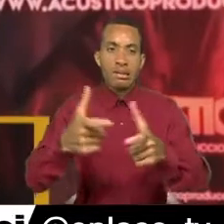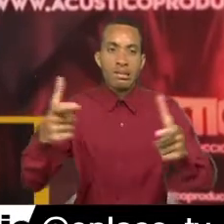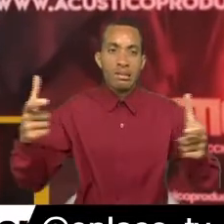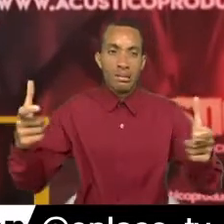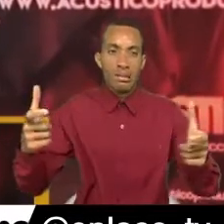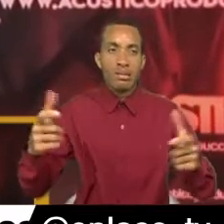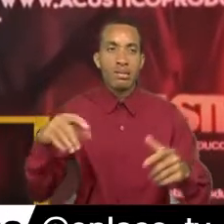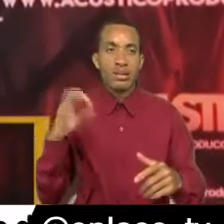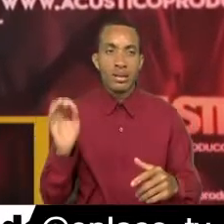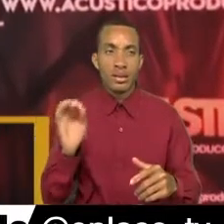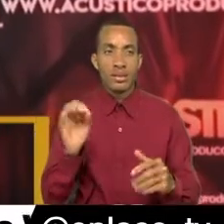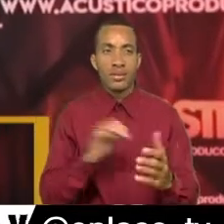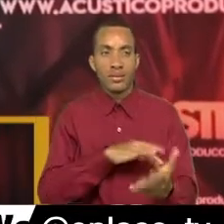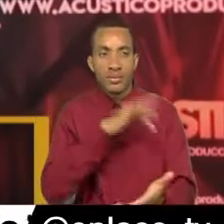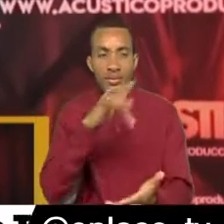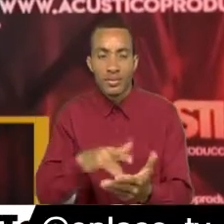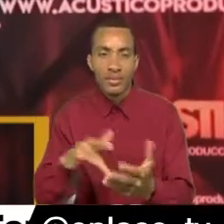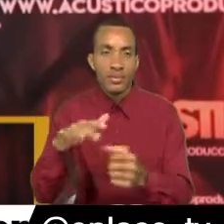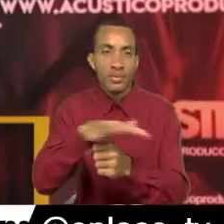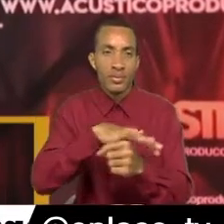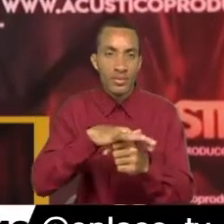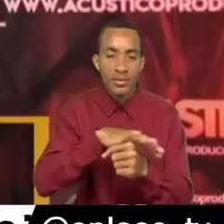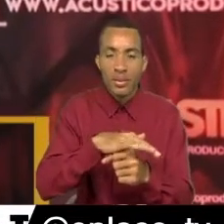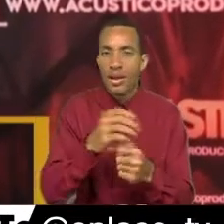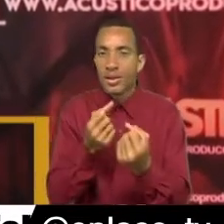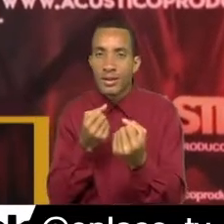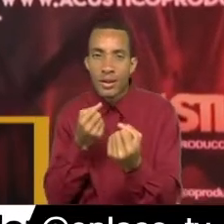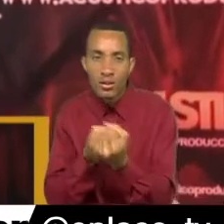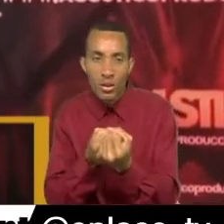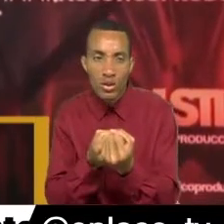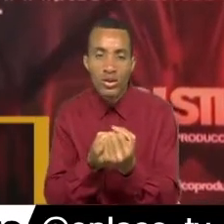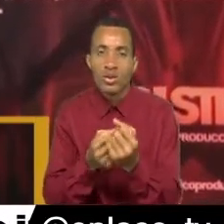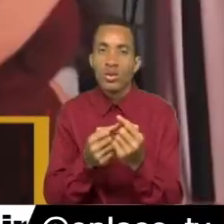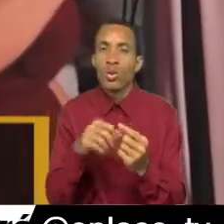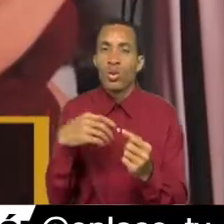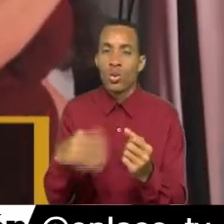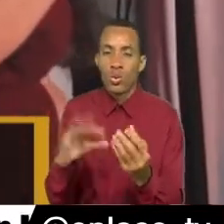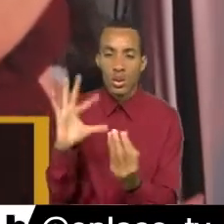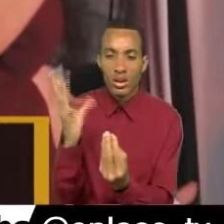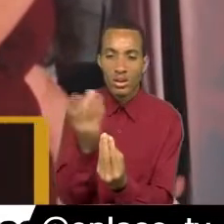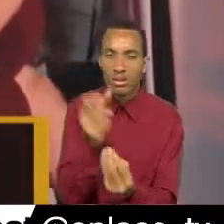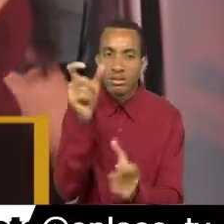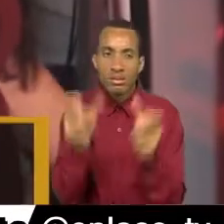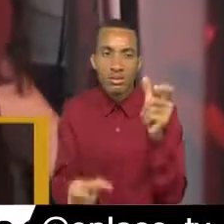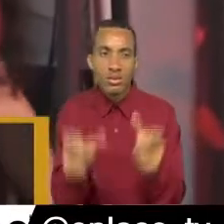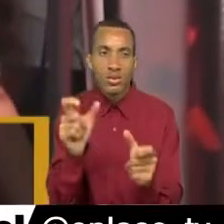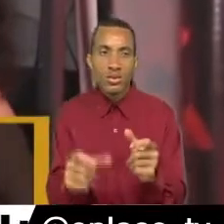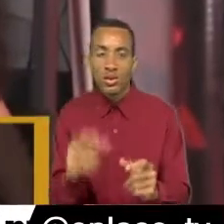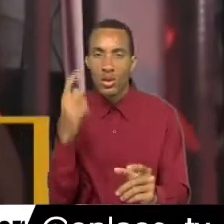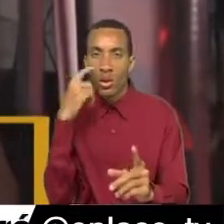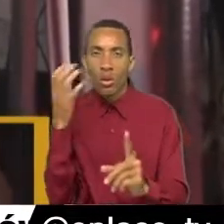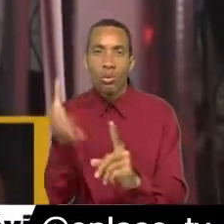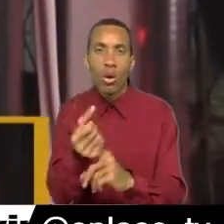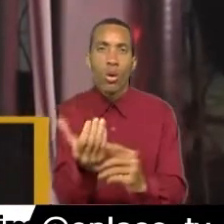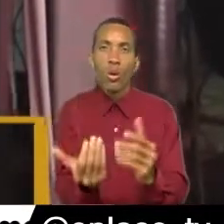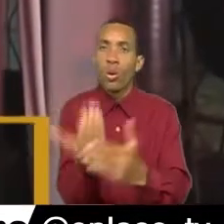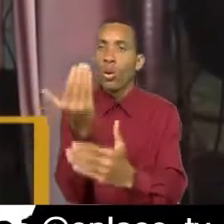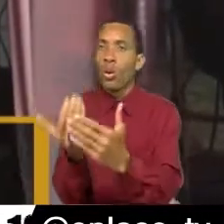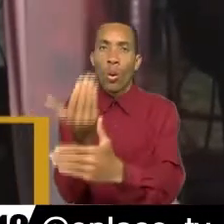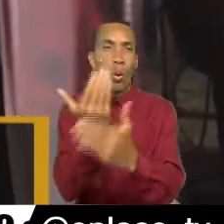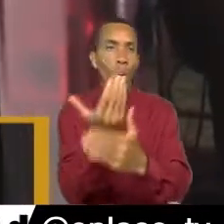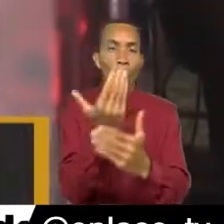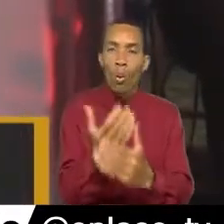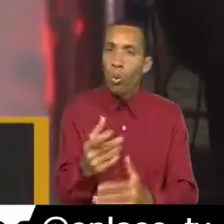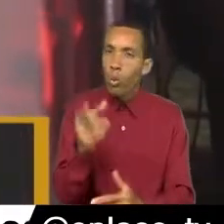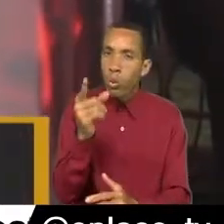cada llegada a cada barrio, el apoyo de la gente, tantos artistas que se están descubriendo por medio de este lindo programa. Y